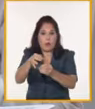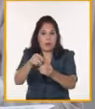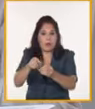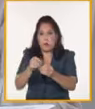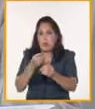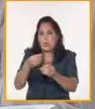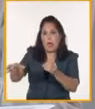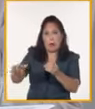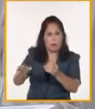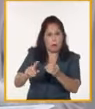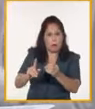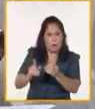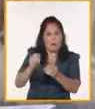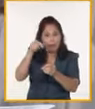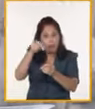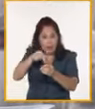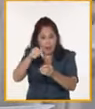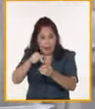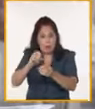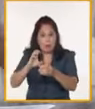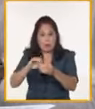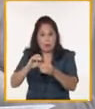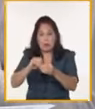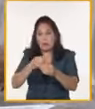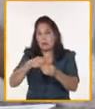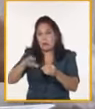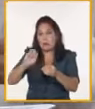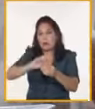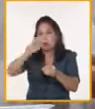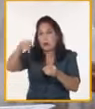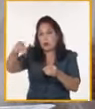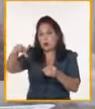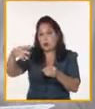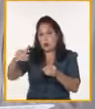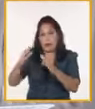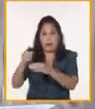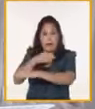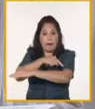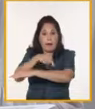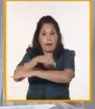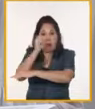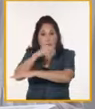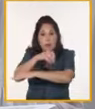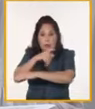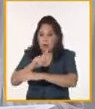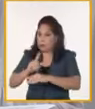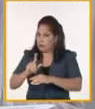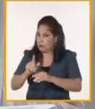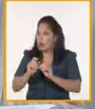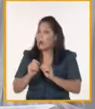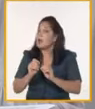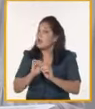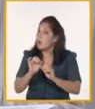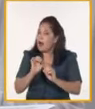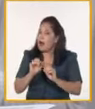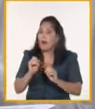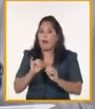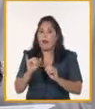actor en la economía que los desechos los vierta en la esquina no tiene que contribuir también con el desarrollo